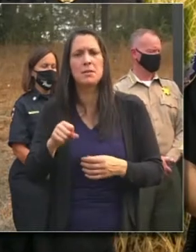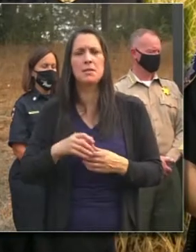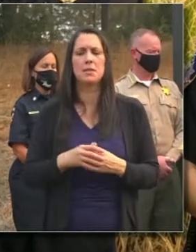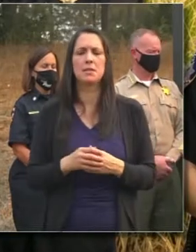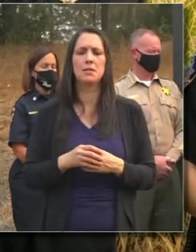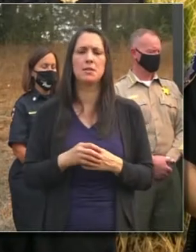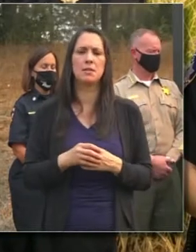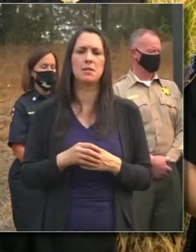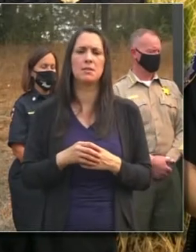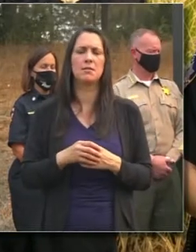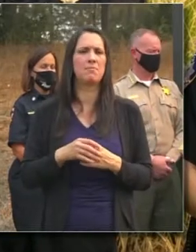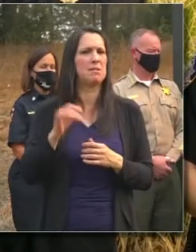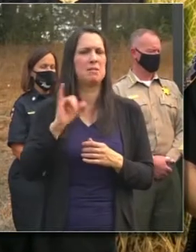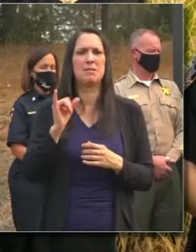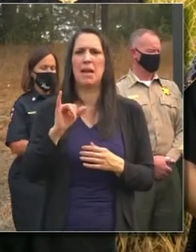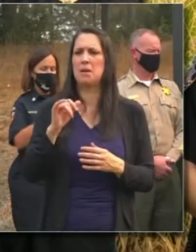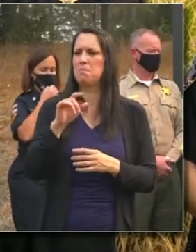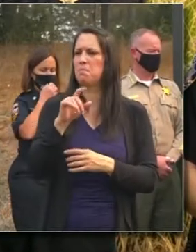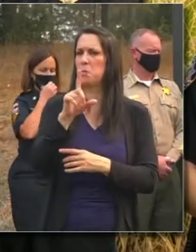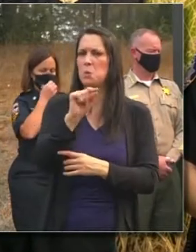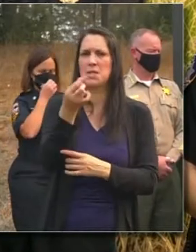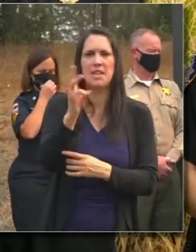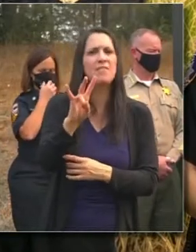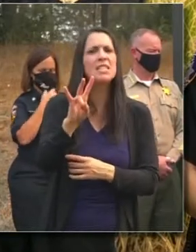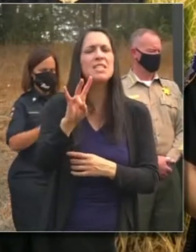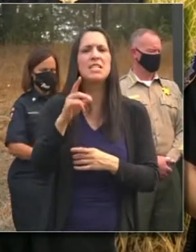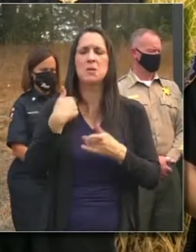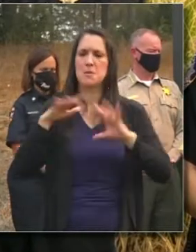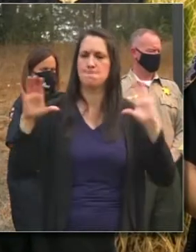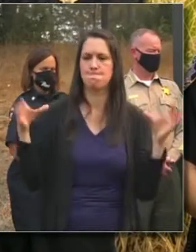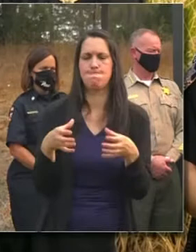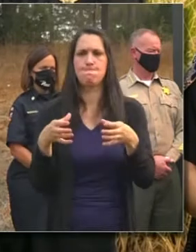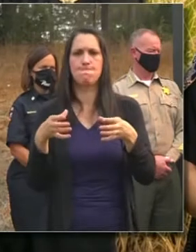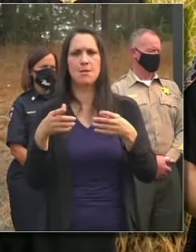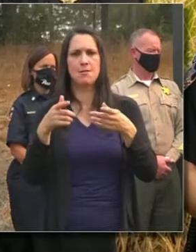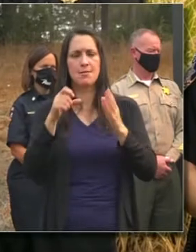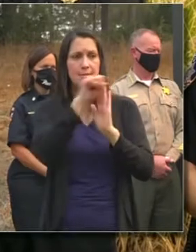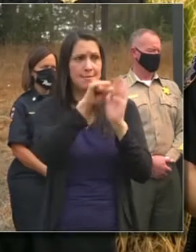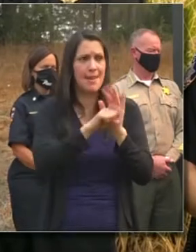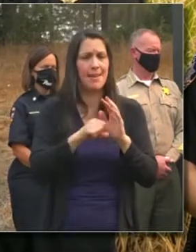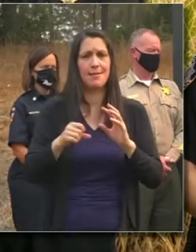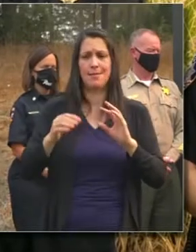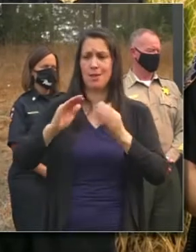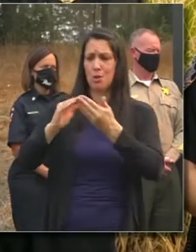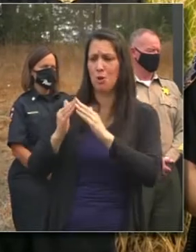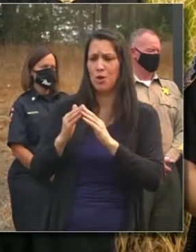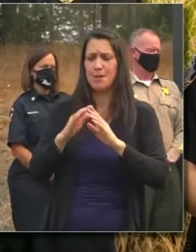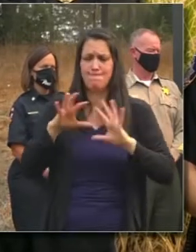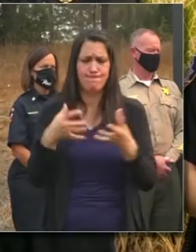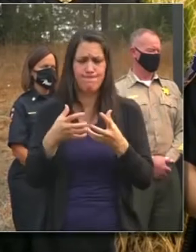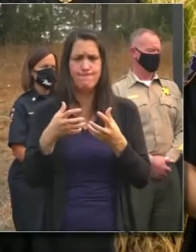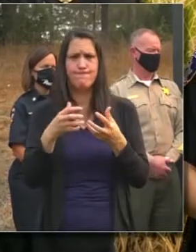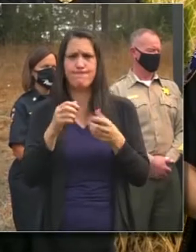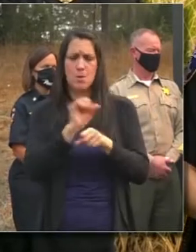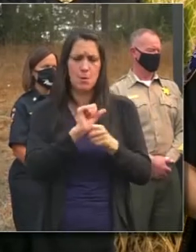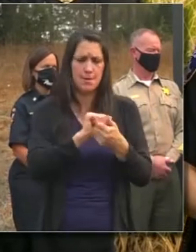lo hemos hecho con los incendios del pasado los 17 nos juntamos como estado